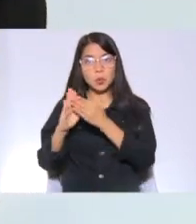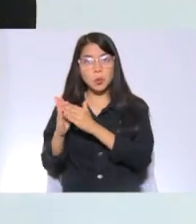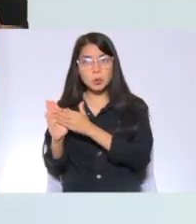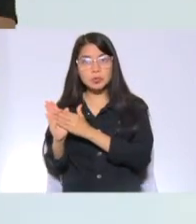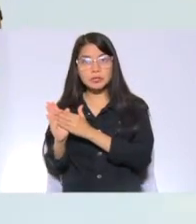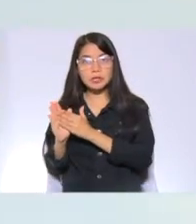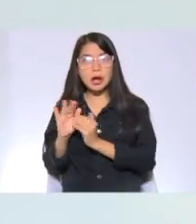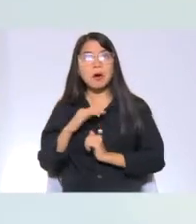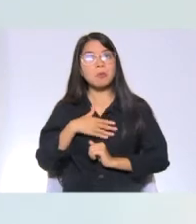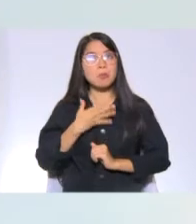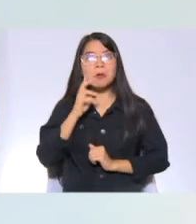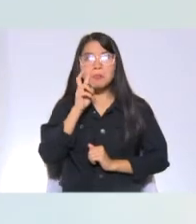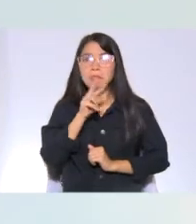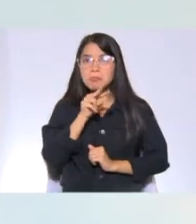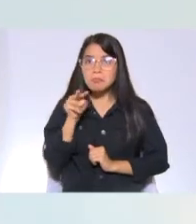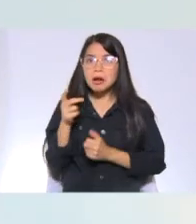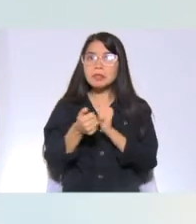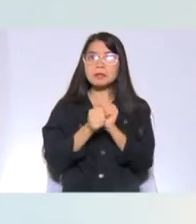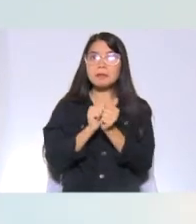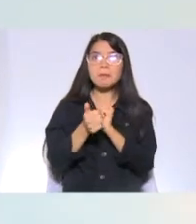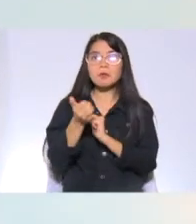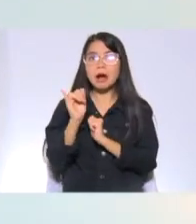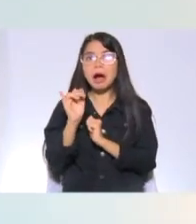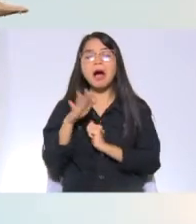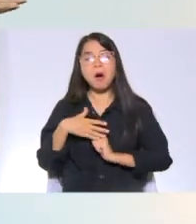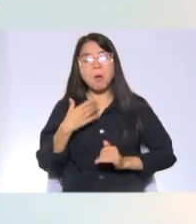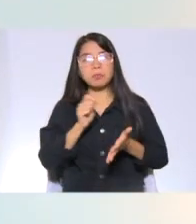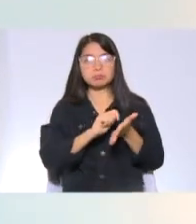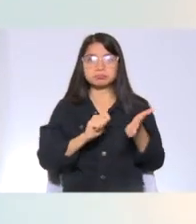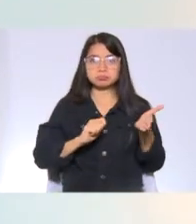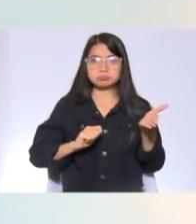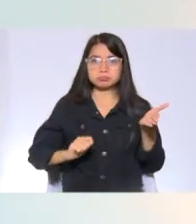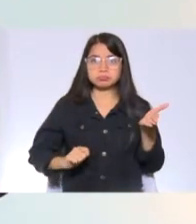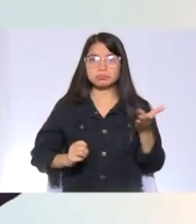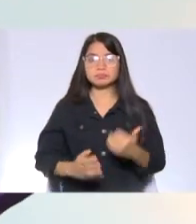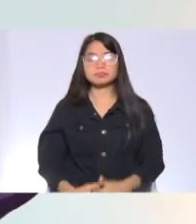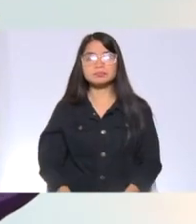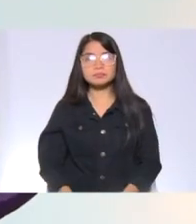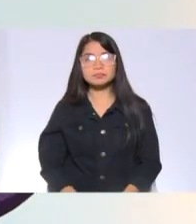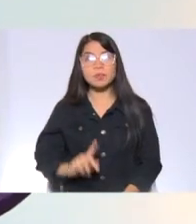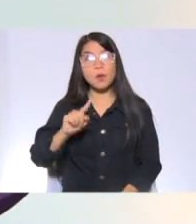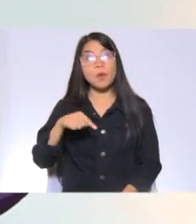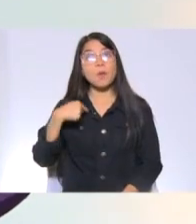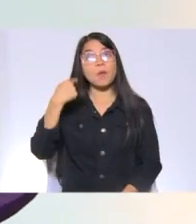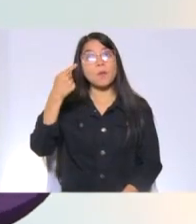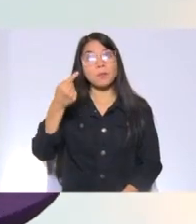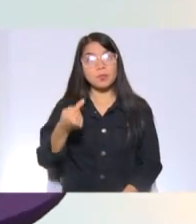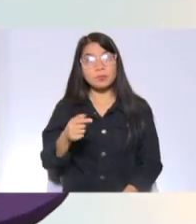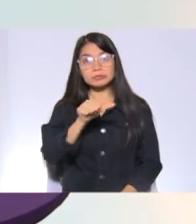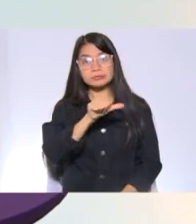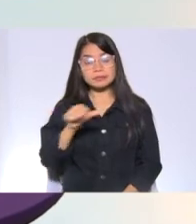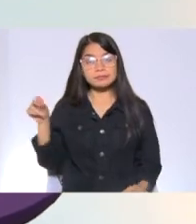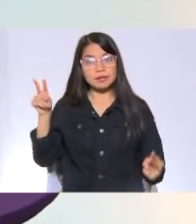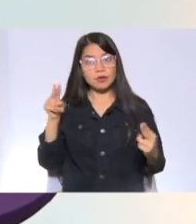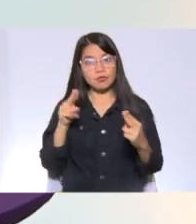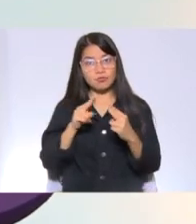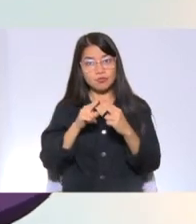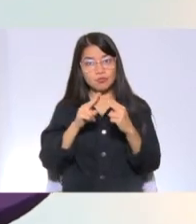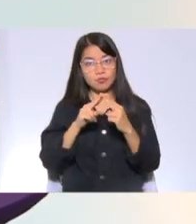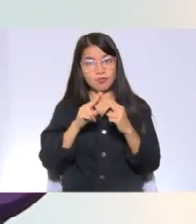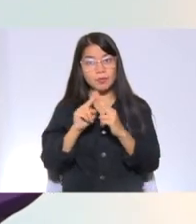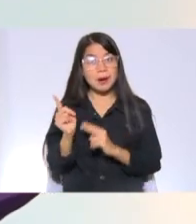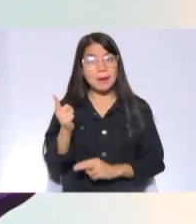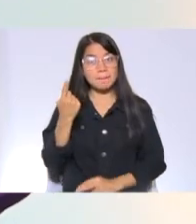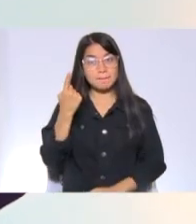desarrollar en la investigación que van a realizar. Ya nos vamos a ver aquí la próxima semana con el primer programa del mes de